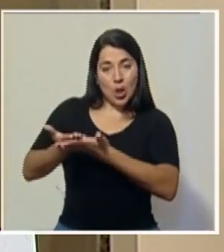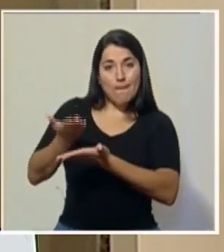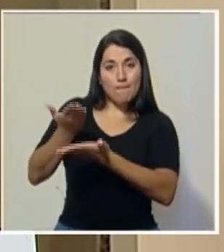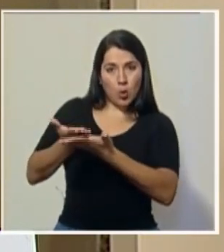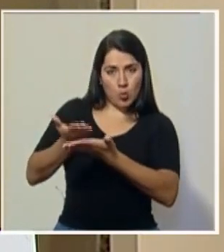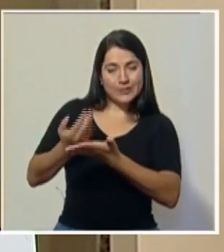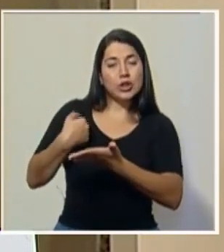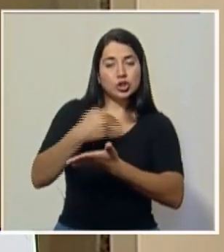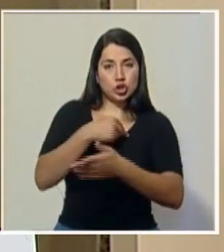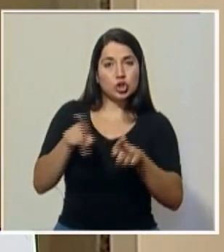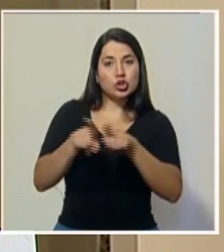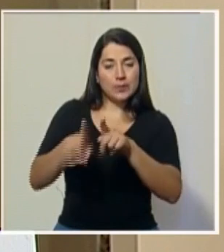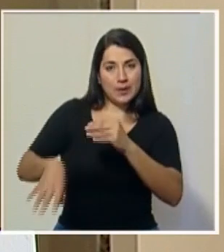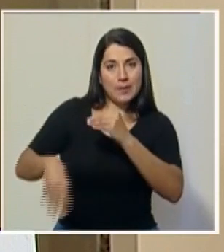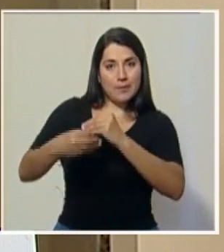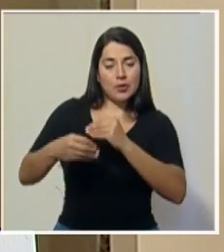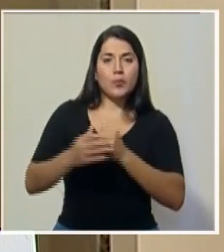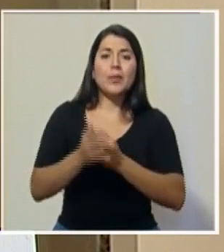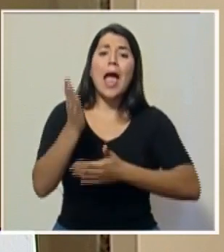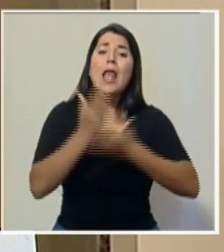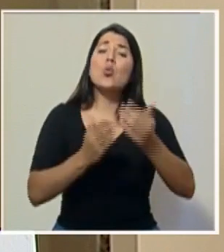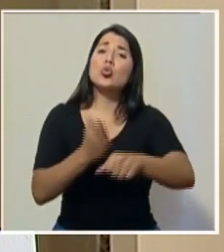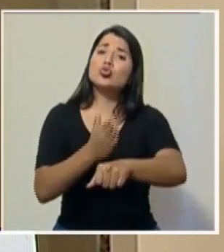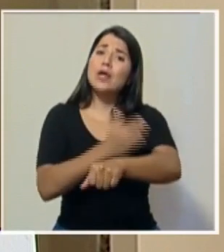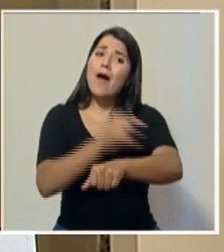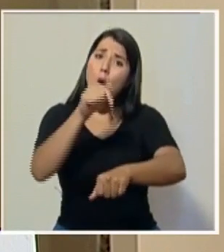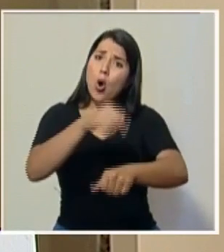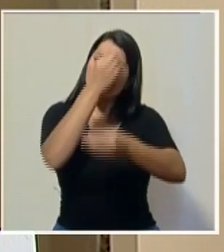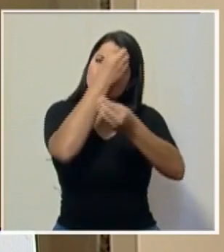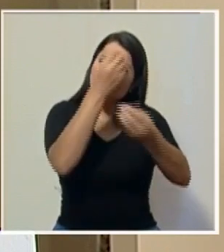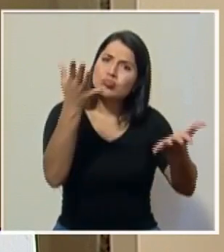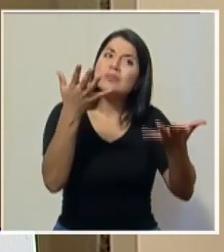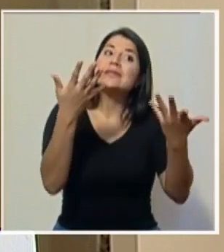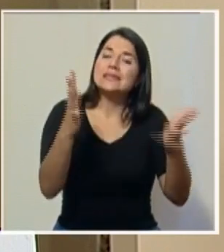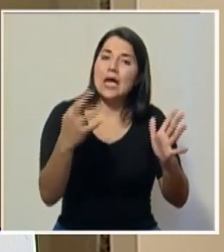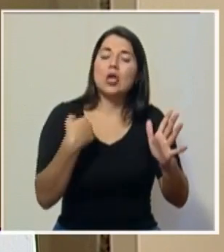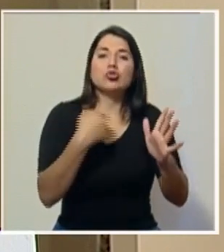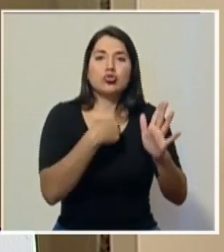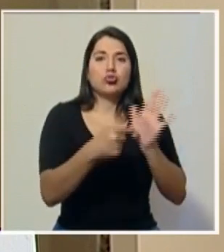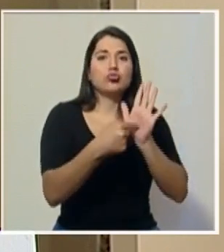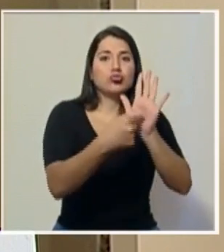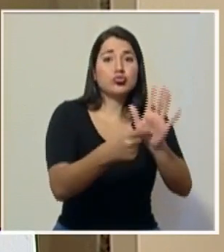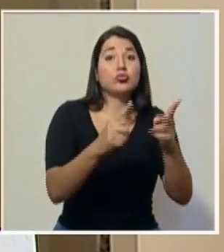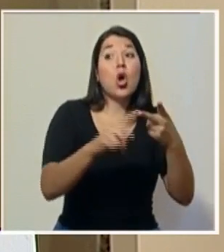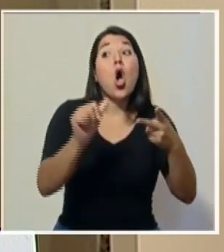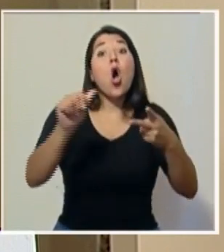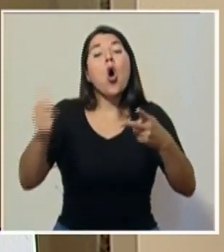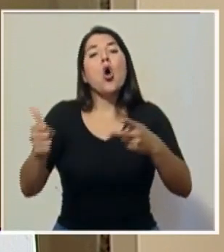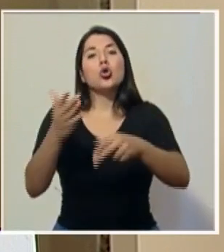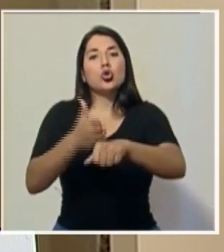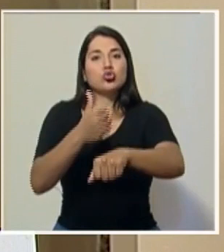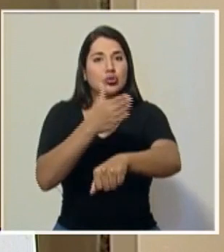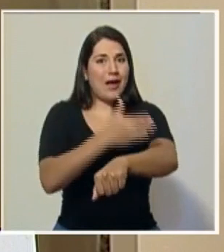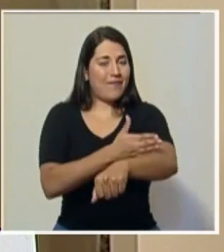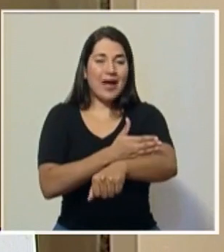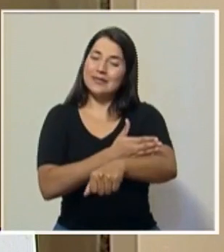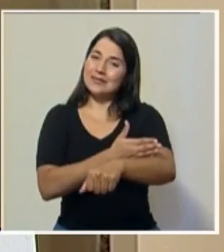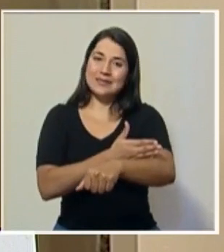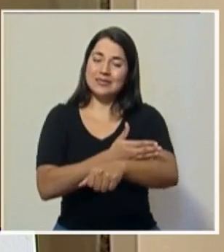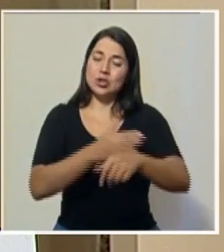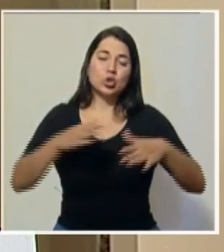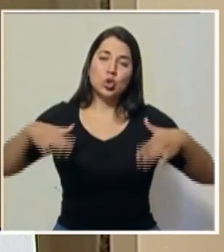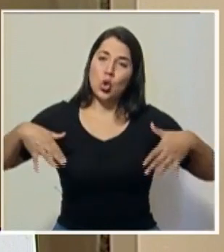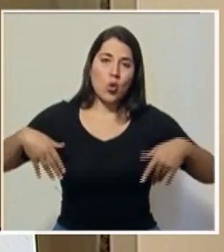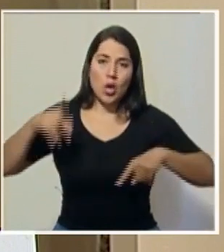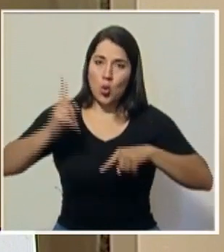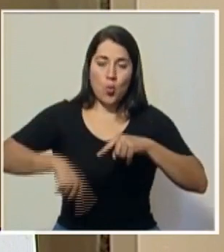los anunciaremos y ya se han modelado. Otros avances, el modelo, la condición epidemiológica actual no nos permite